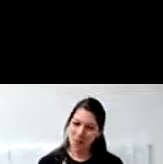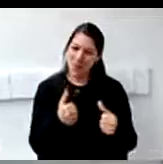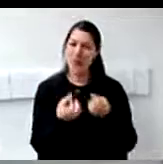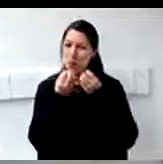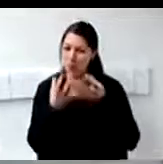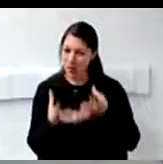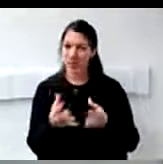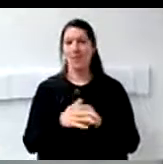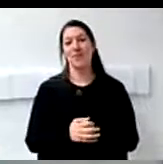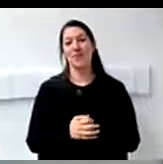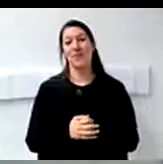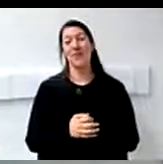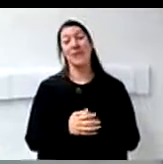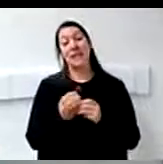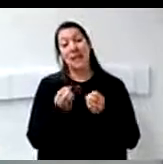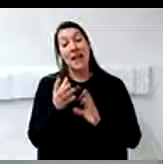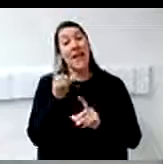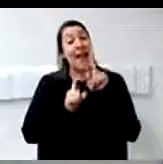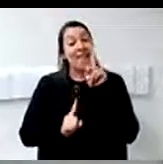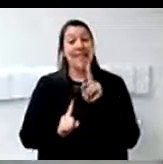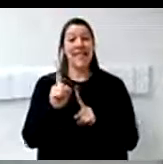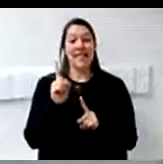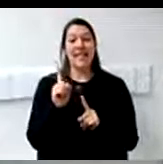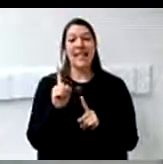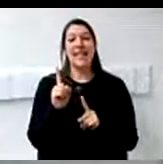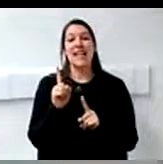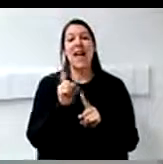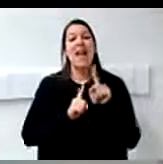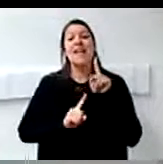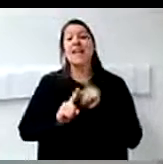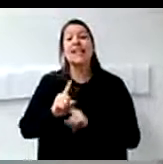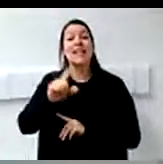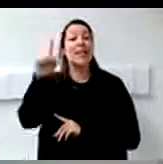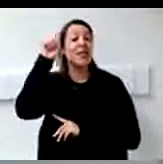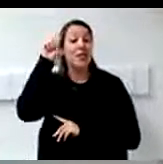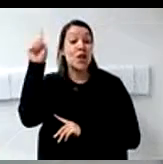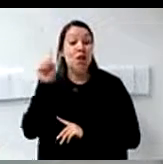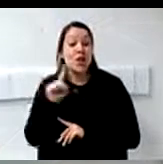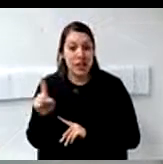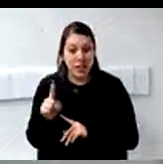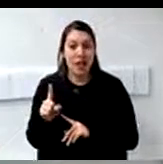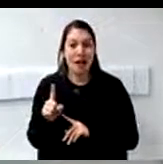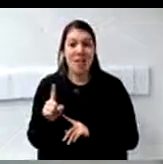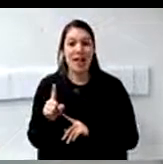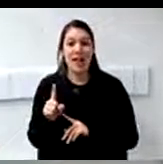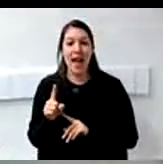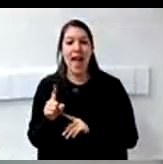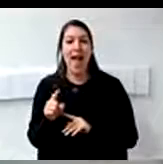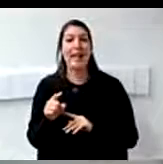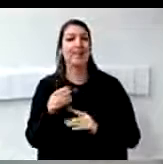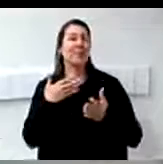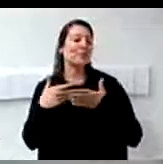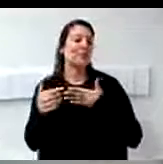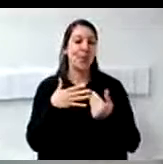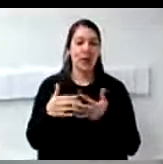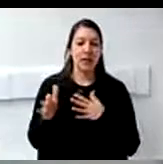Impecable. Una vez no tiene... no tiene idea de decir, no pasa nada, pero está bueno